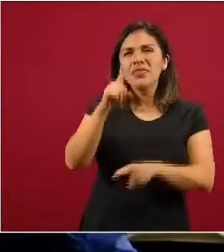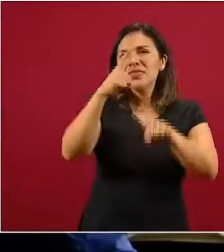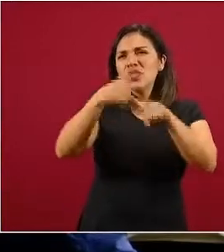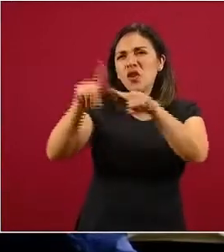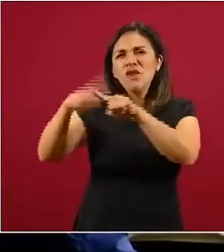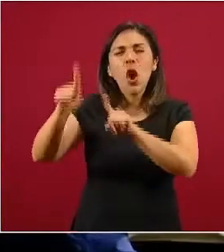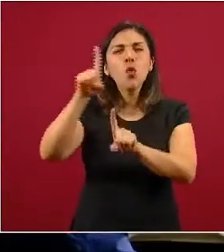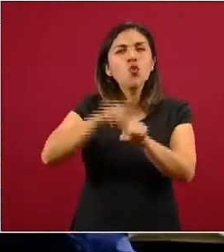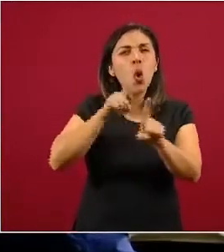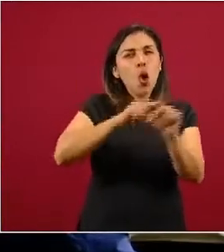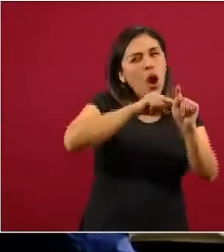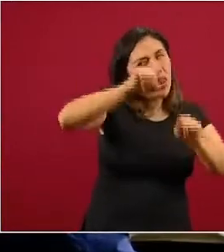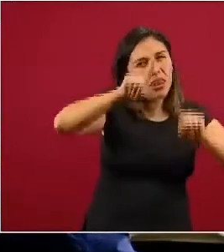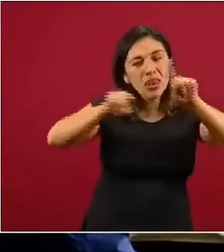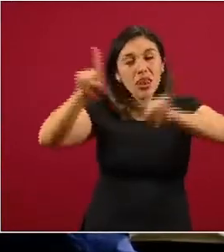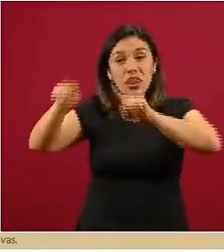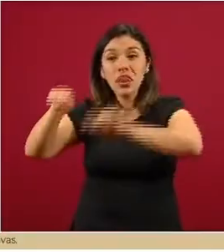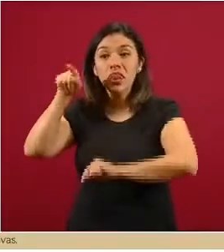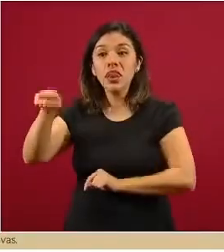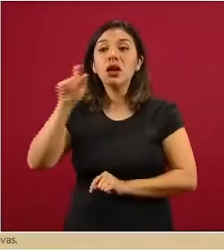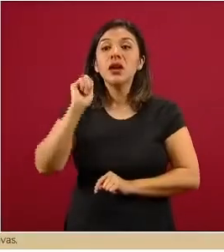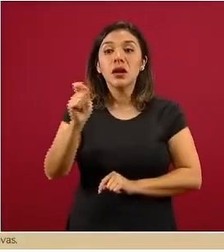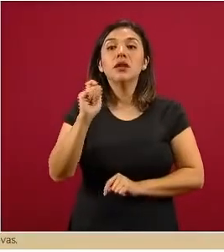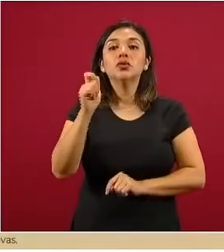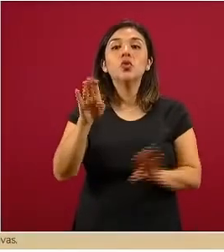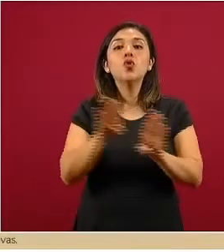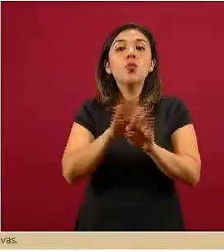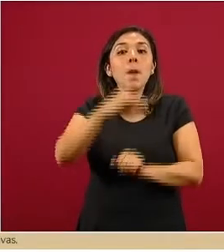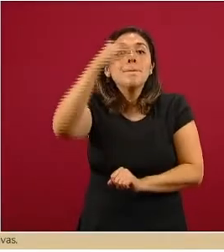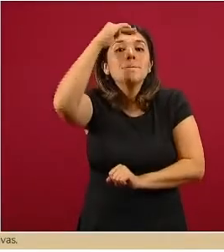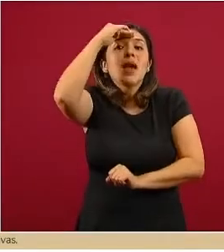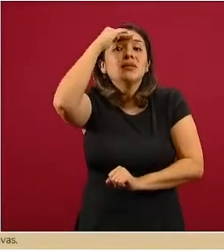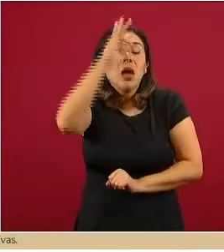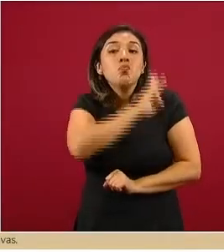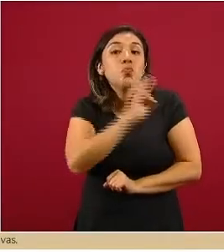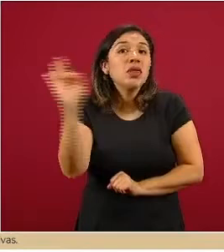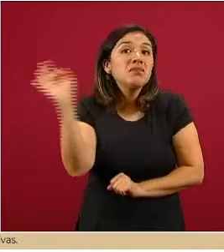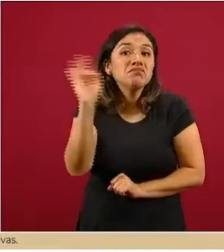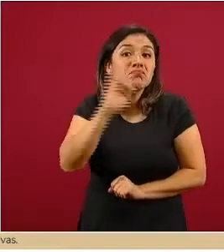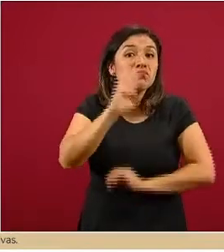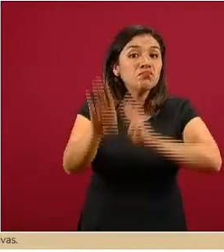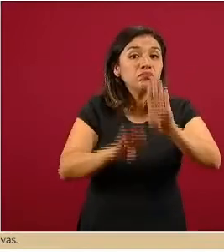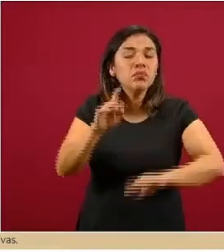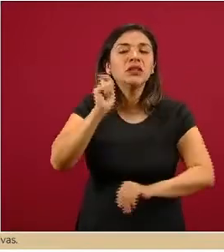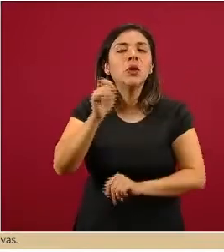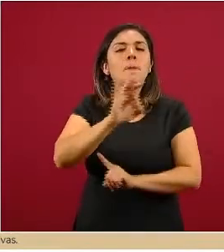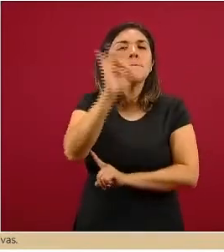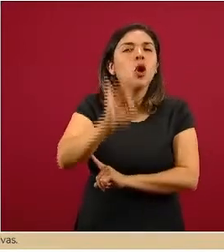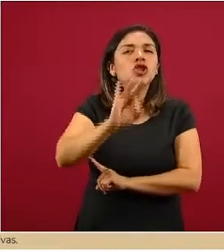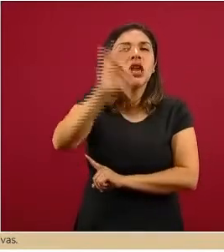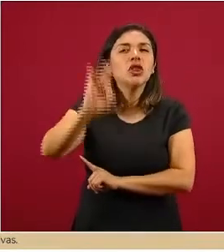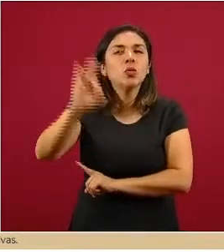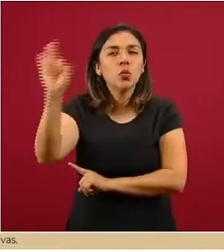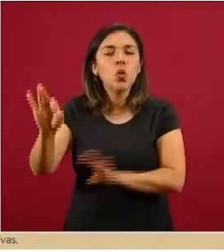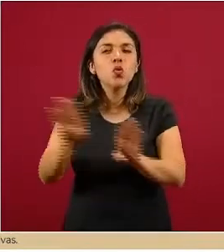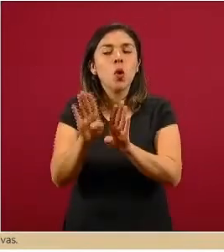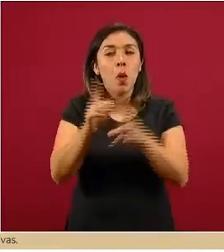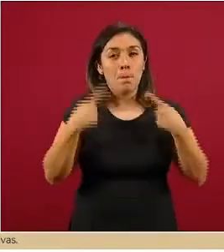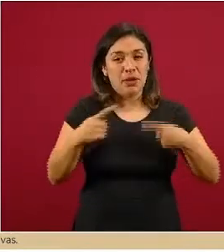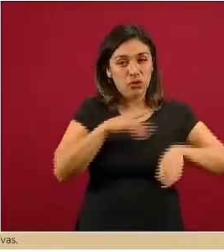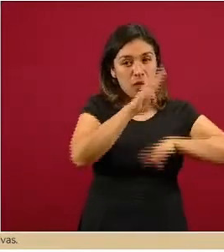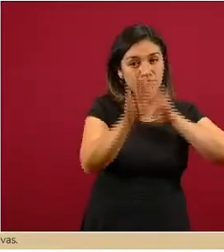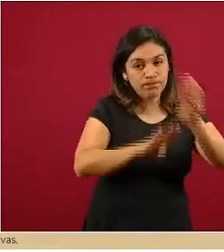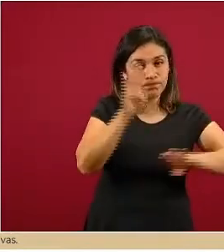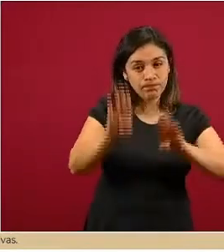En este boletín estamos incluyendo 24 entidades federativas que están aquí enlistadas, y estamos dejando fuera 8 entidades